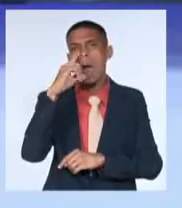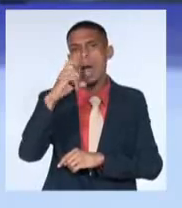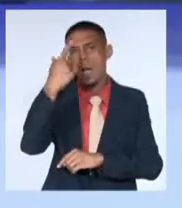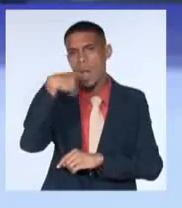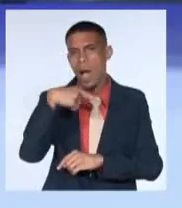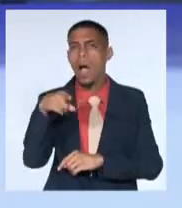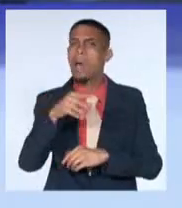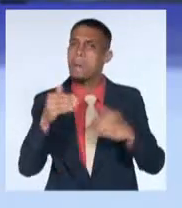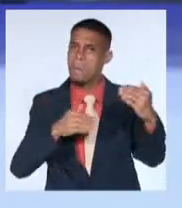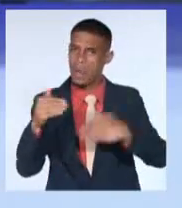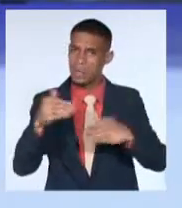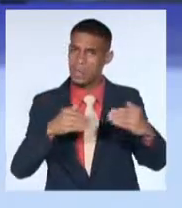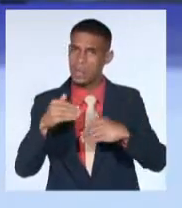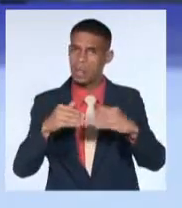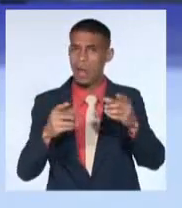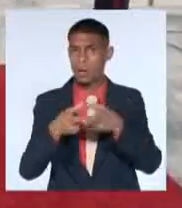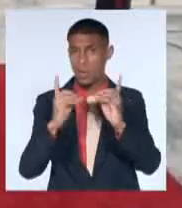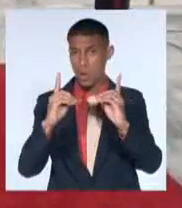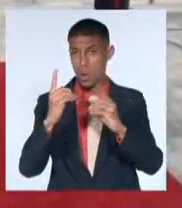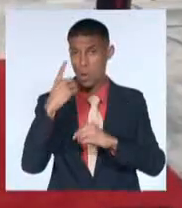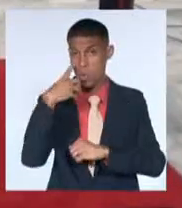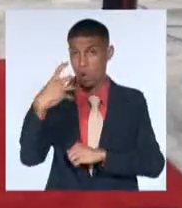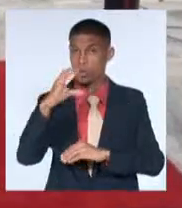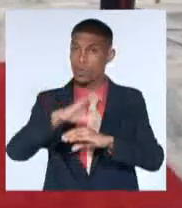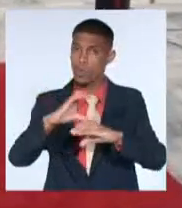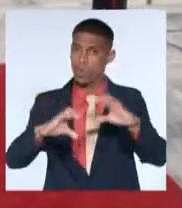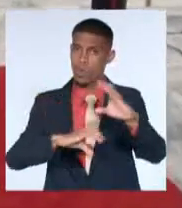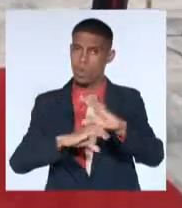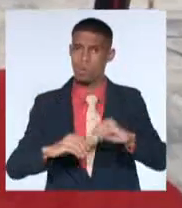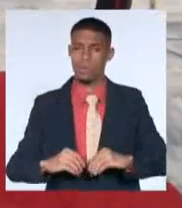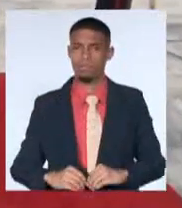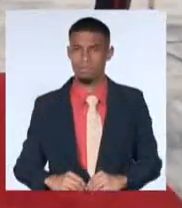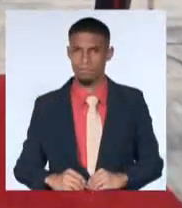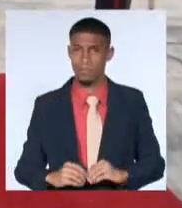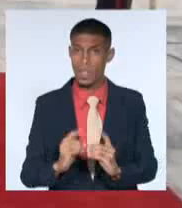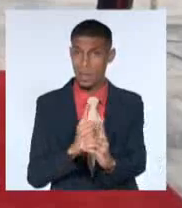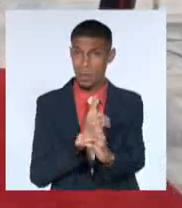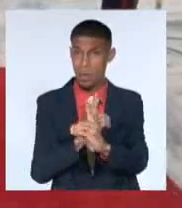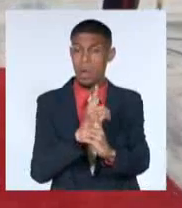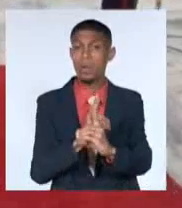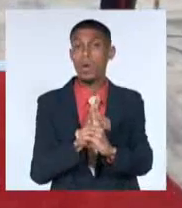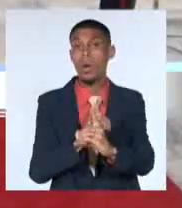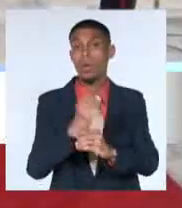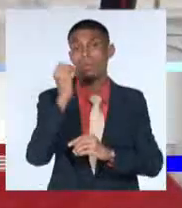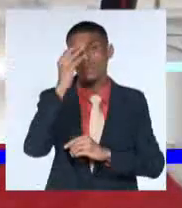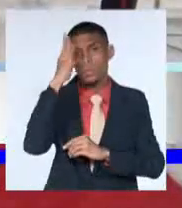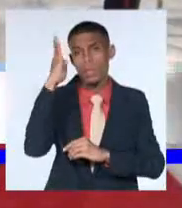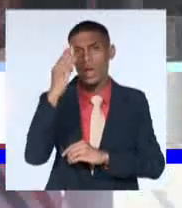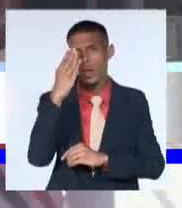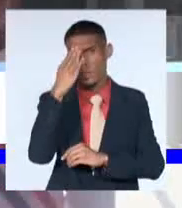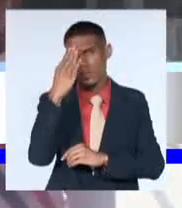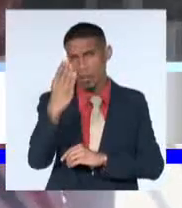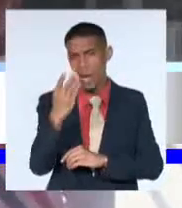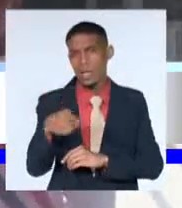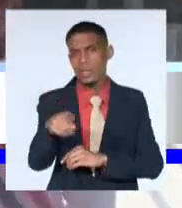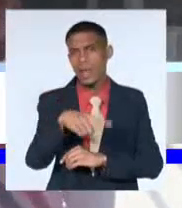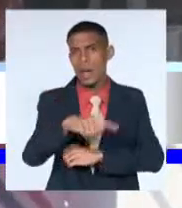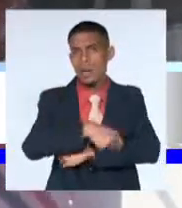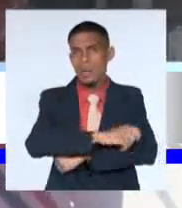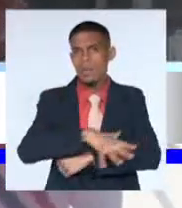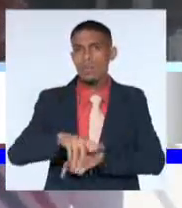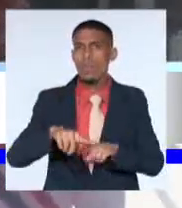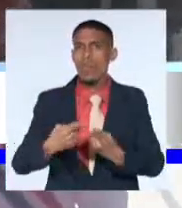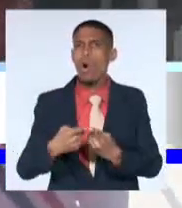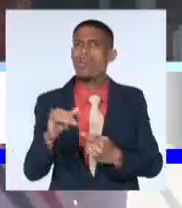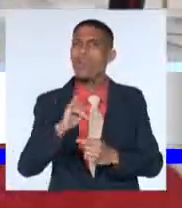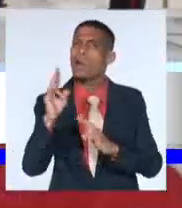del G77 y China. En el encuentro, Díaz-Canel agradeció el tradicional apoyo de esa nación al reclamo por el fin del bloqueo impuesto